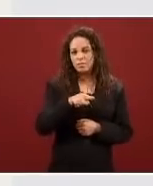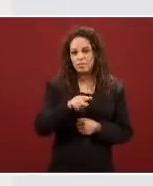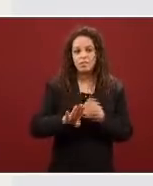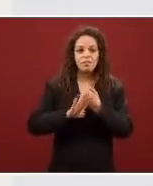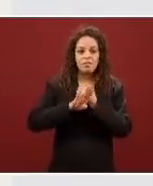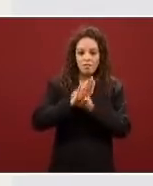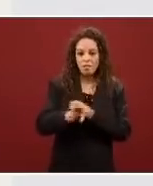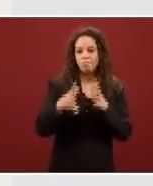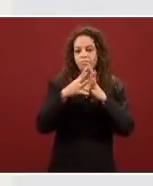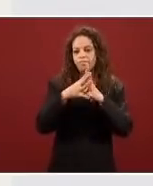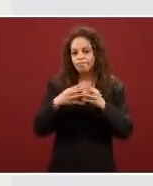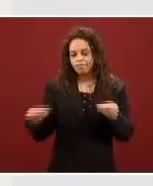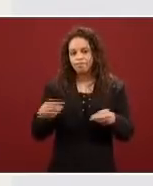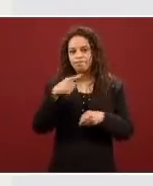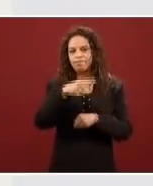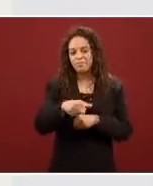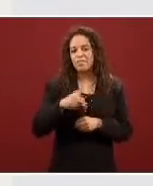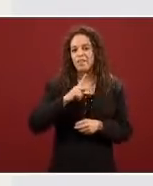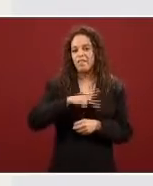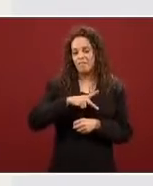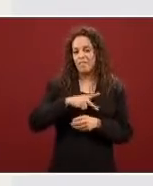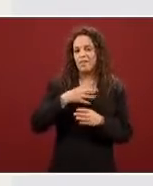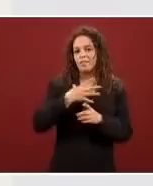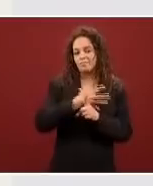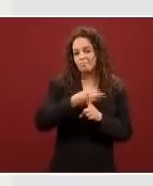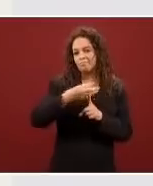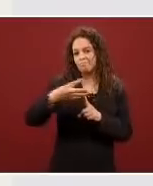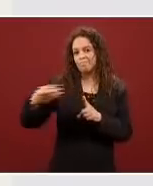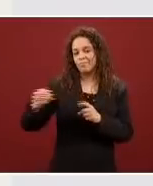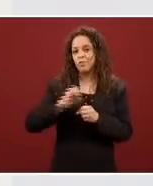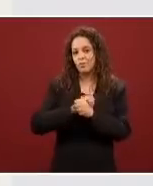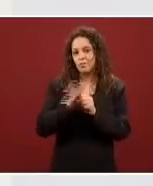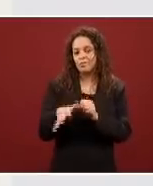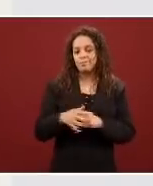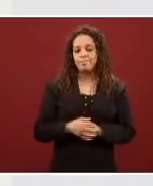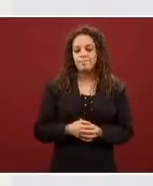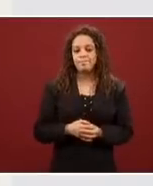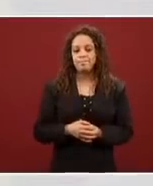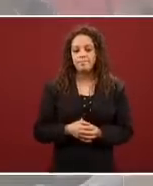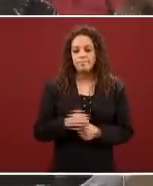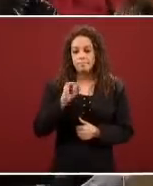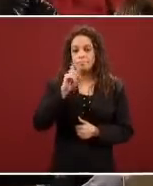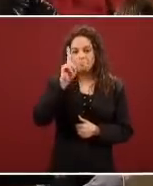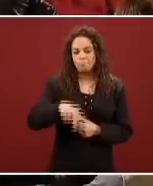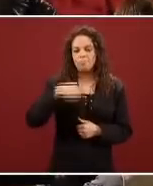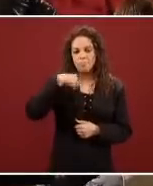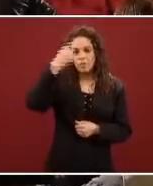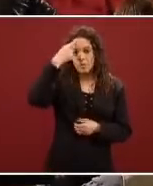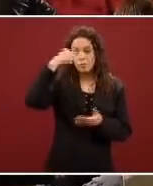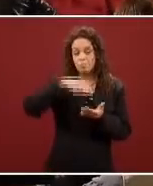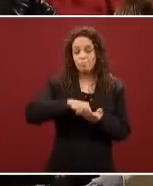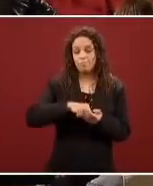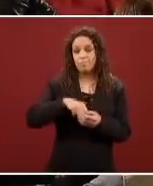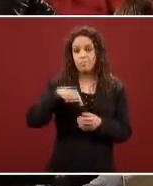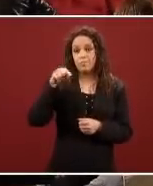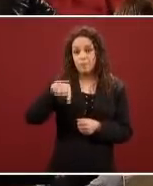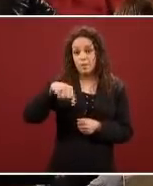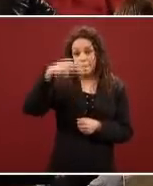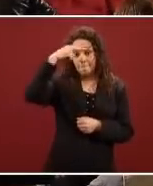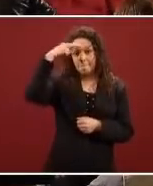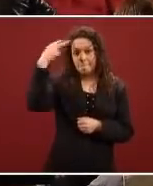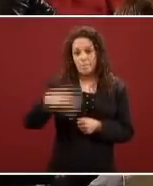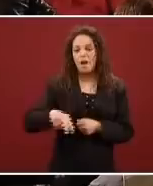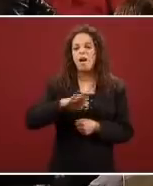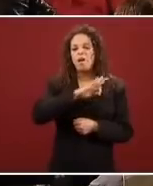frase me la compartió la secretaria de la Función Pública, verdaderamente lo creo. México tiene todo para ganarle y para aplanar